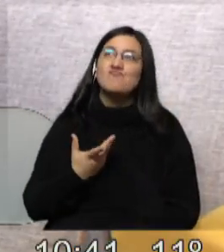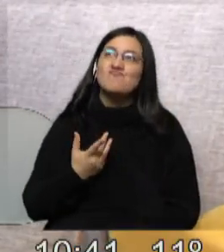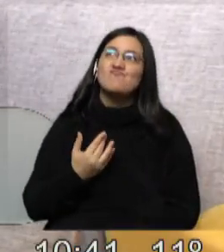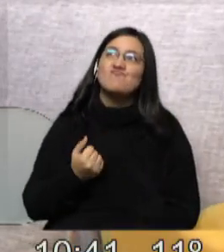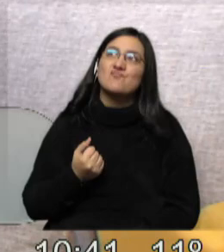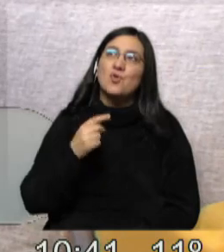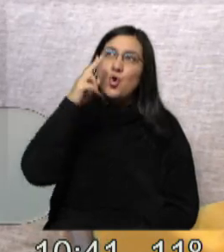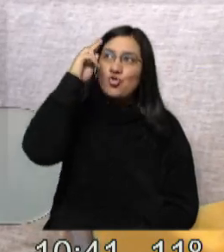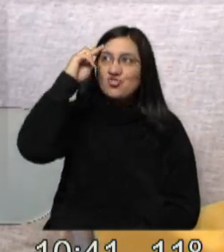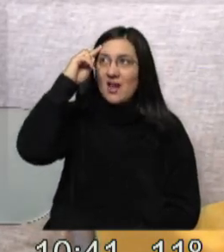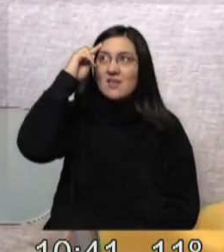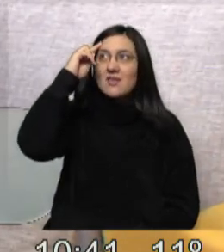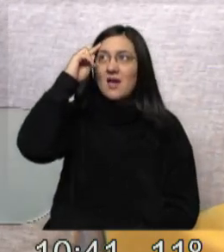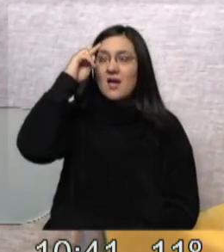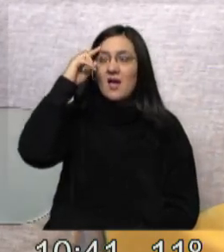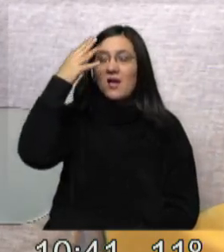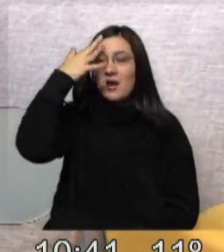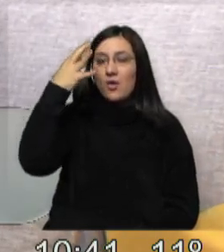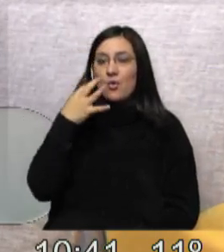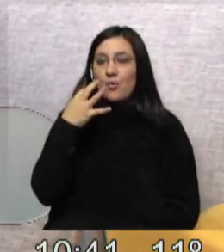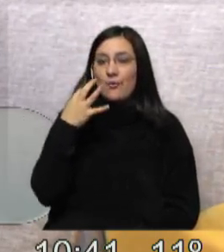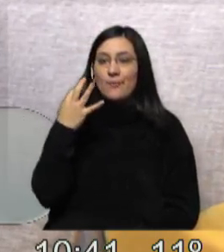con nostalgia creo que...